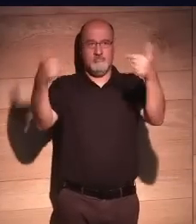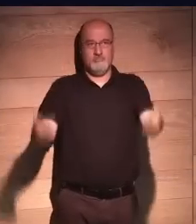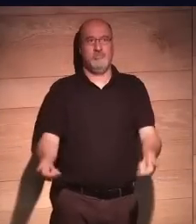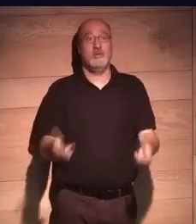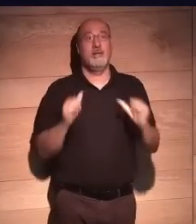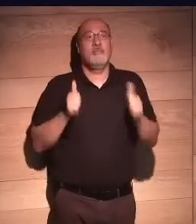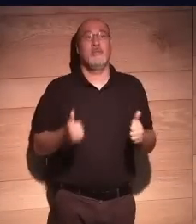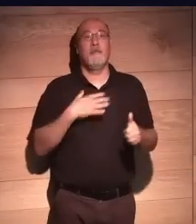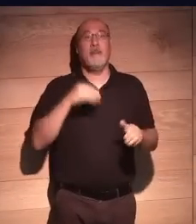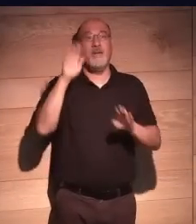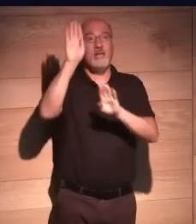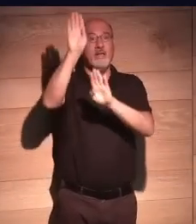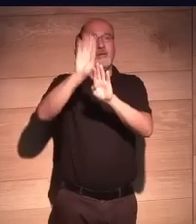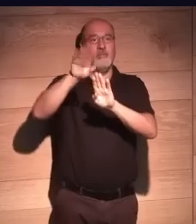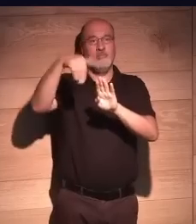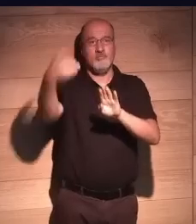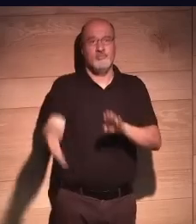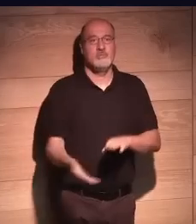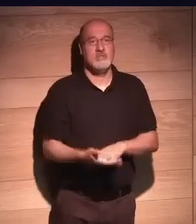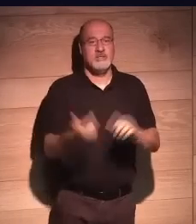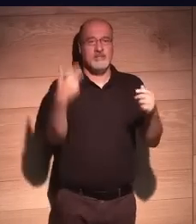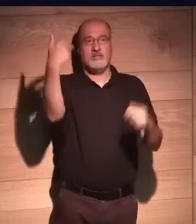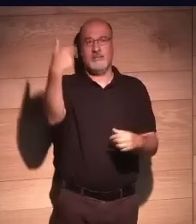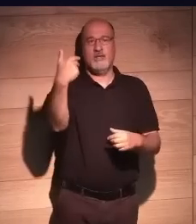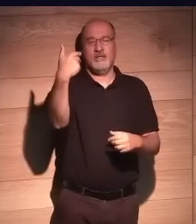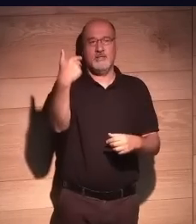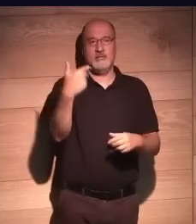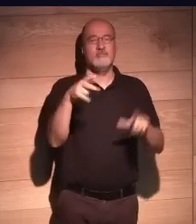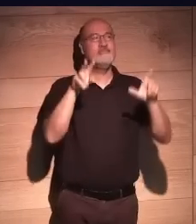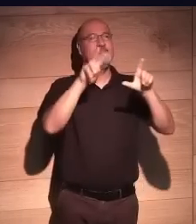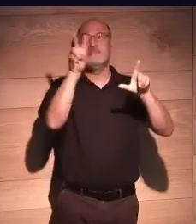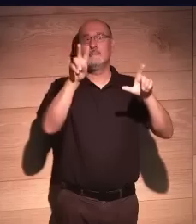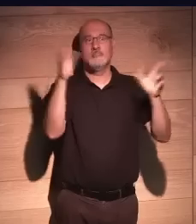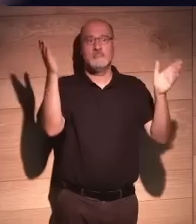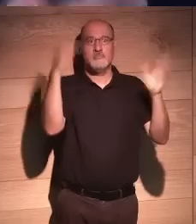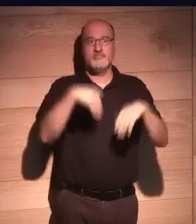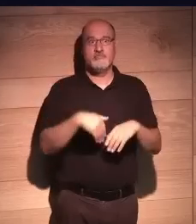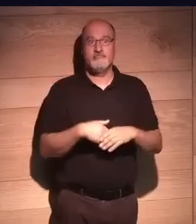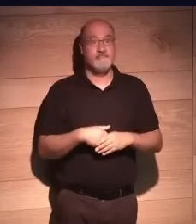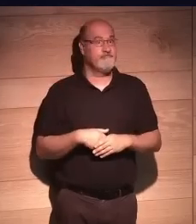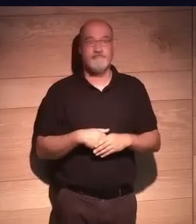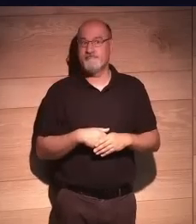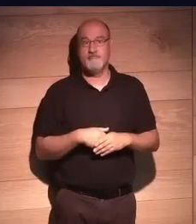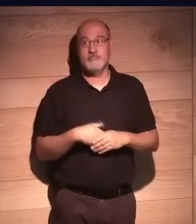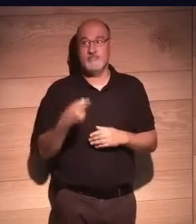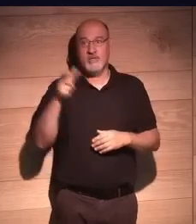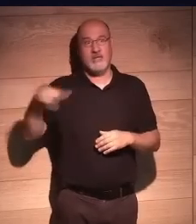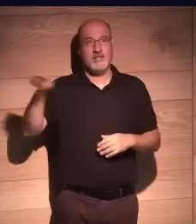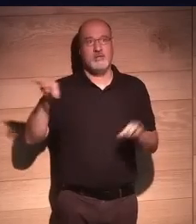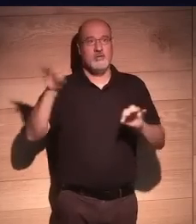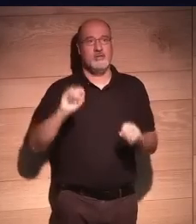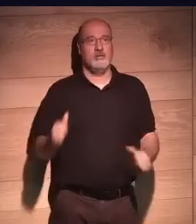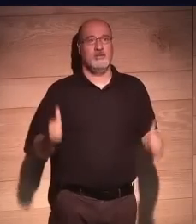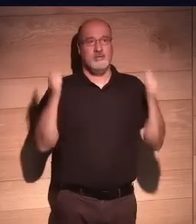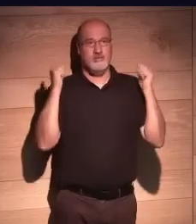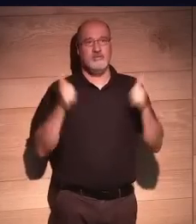Nada más empezar, nada más pinchar la cámara mía, se me cayeron. Y entonces pinchan y no había nadie. Y entonces oigo